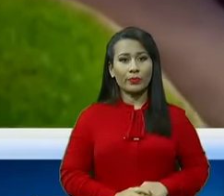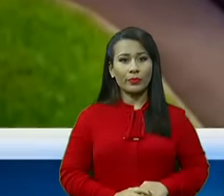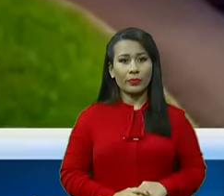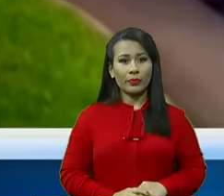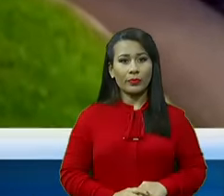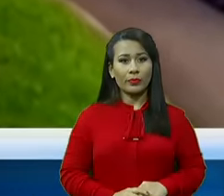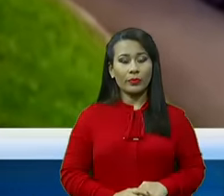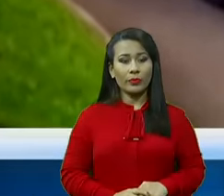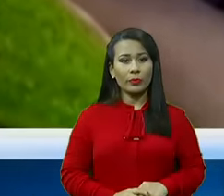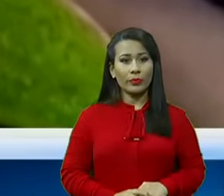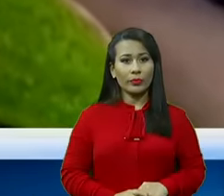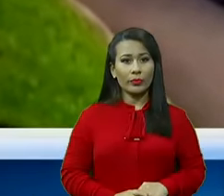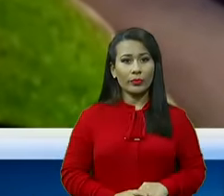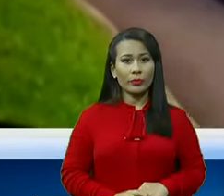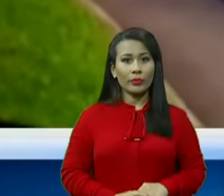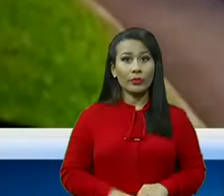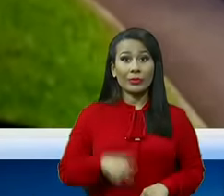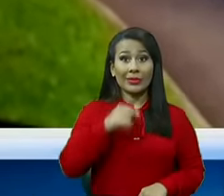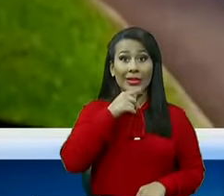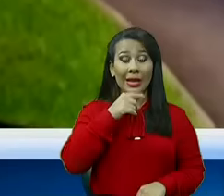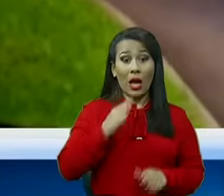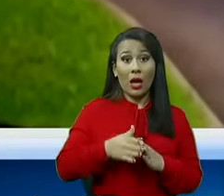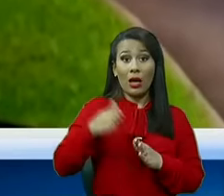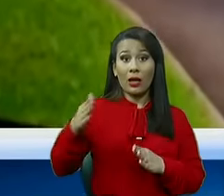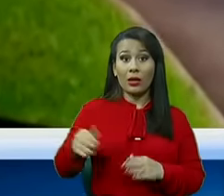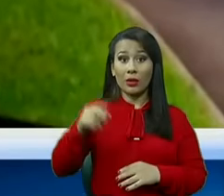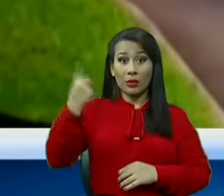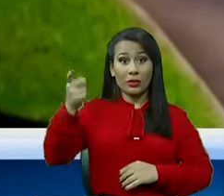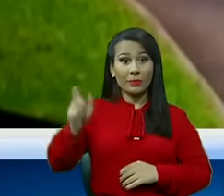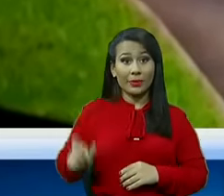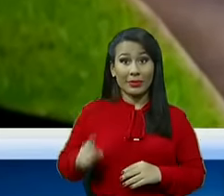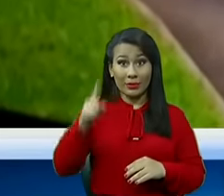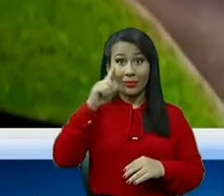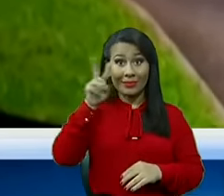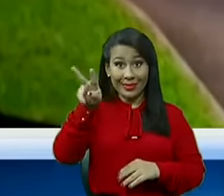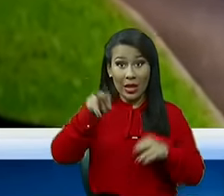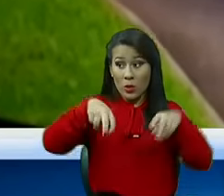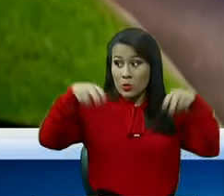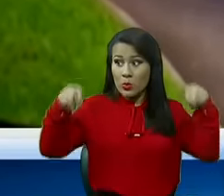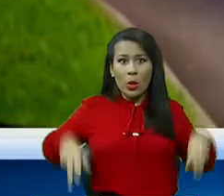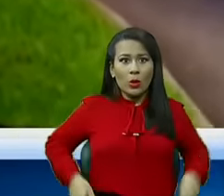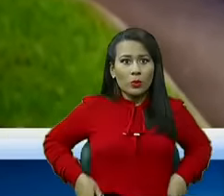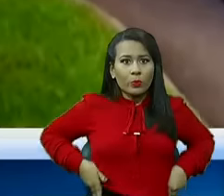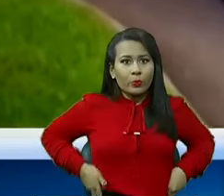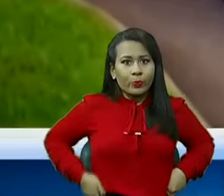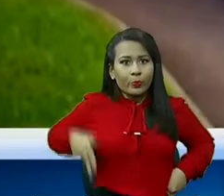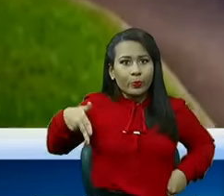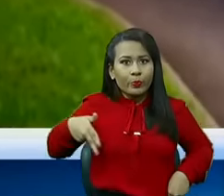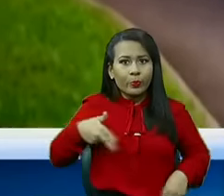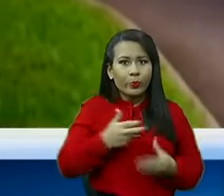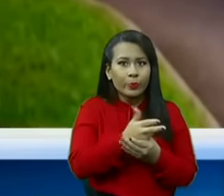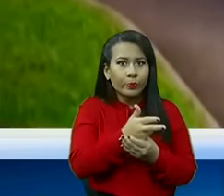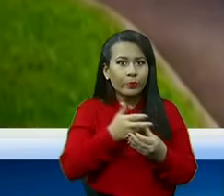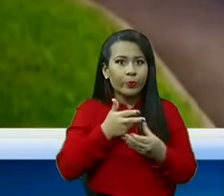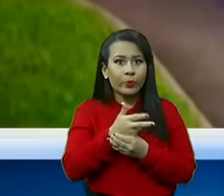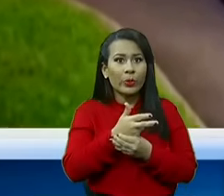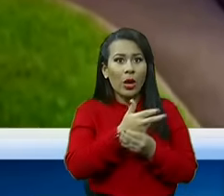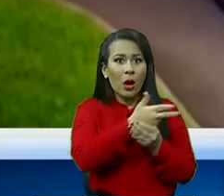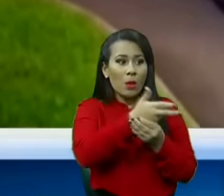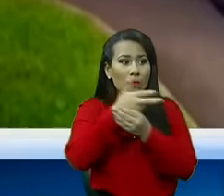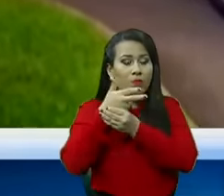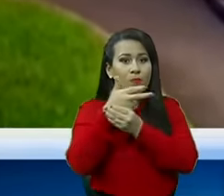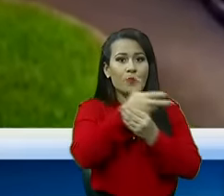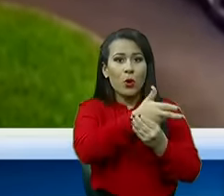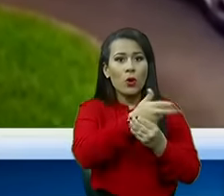delincuente del lado del pasajero se baja otra persona igual con arma en mano este en cambio Aparentemente dispara contra El